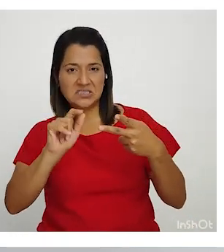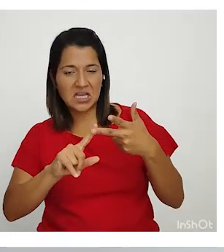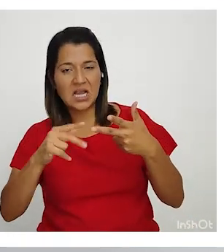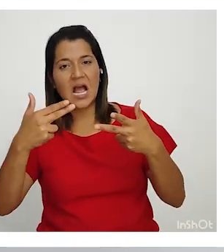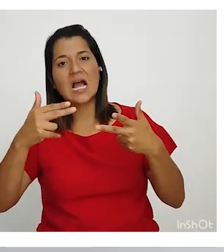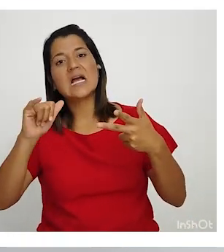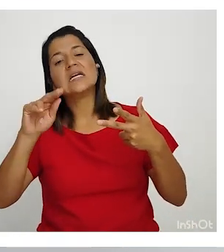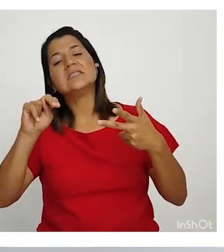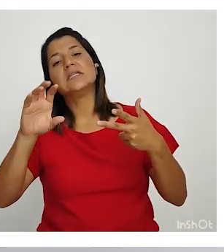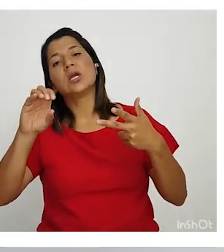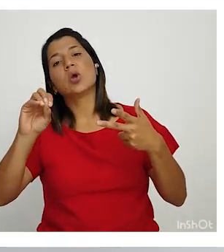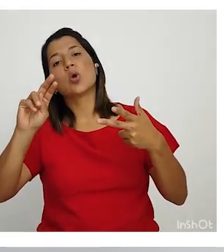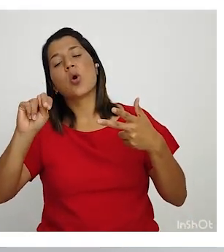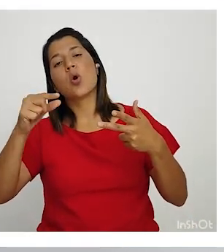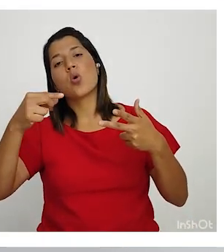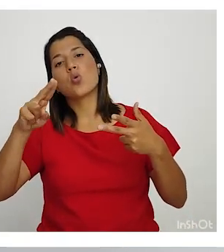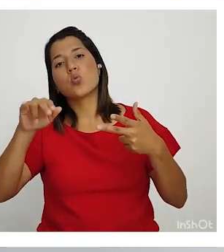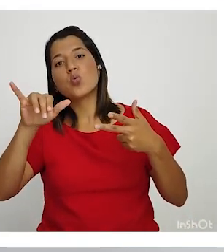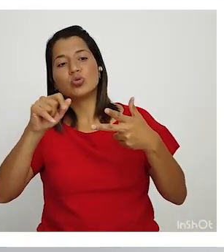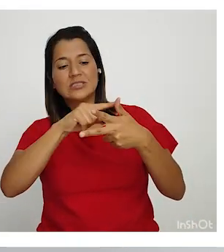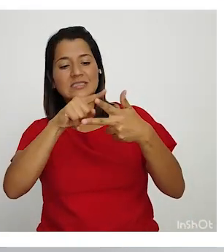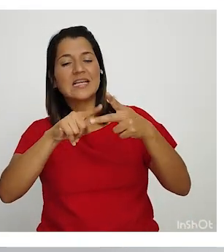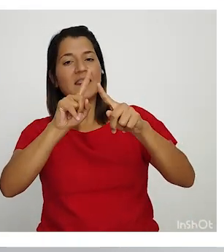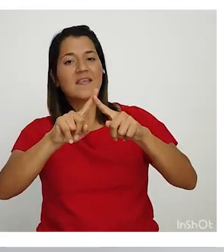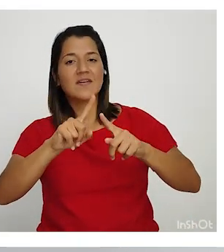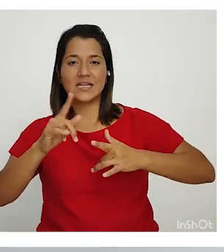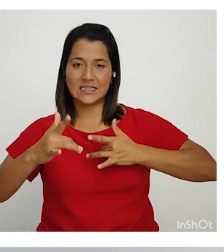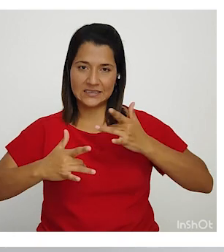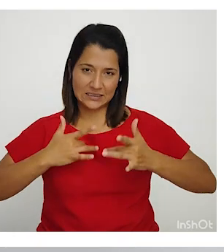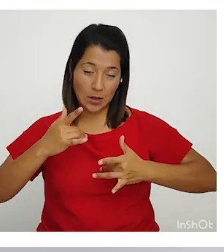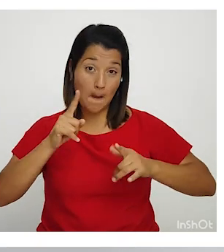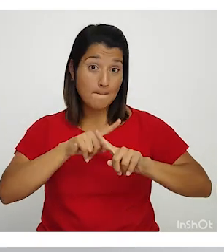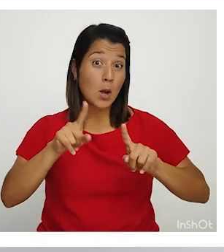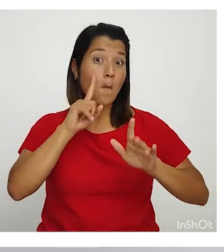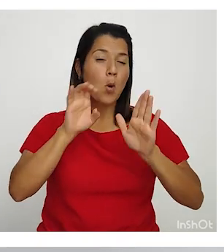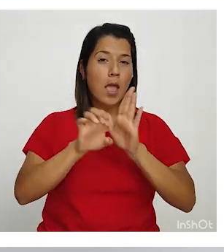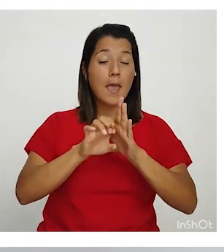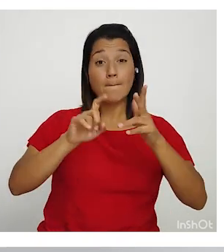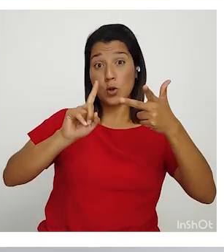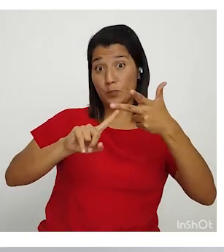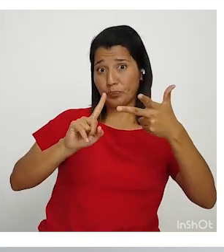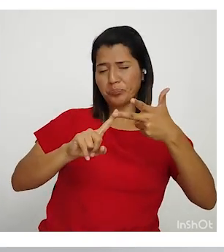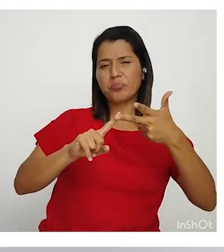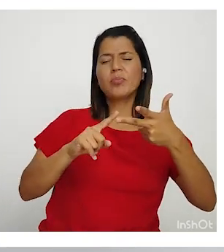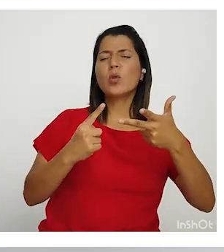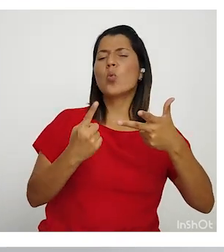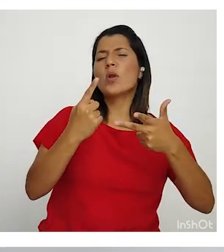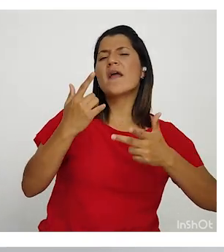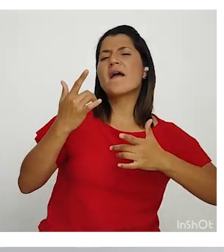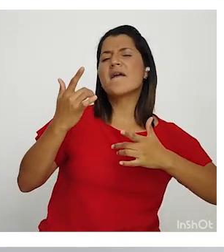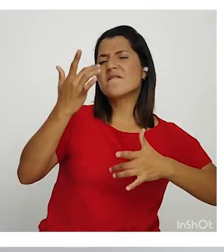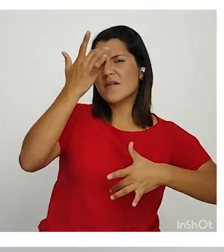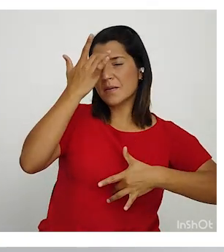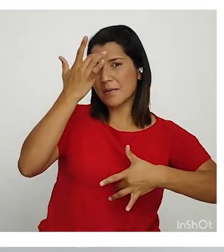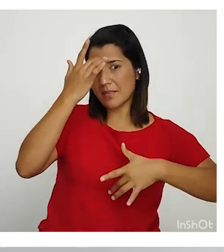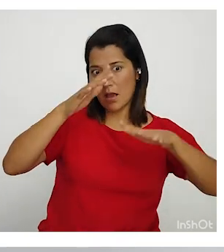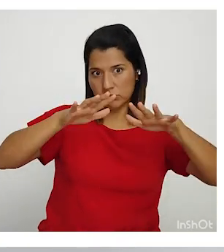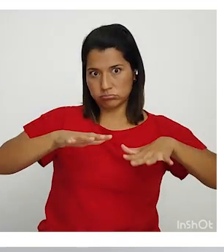Te acabo de mencionar los del dengue, pero por ejemplo, en el caso del chikungunya es una enfermedad que la tenemos acá desde